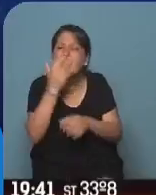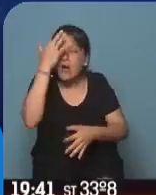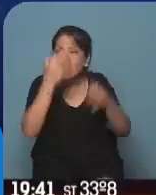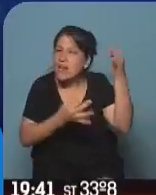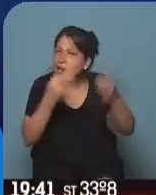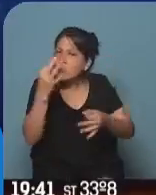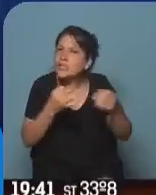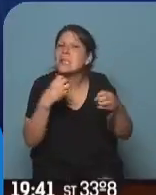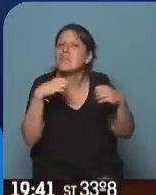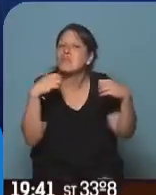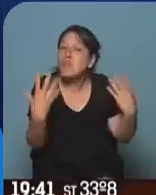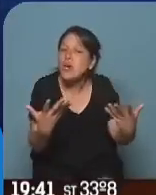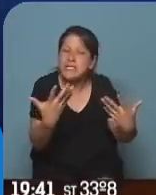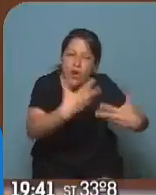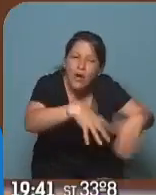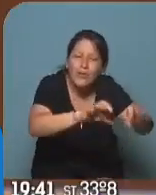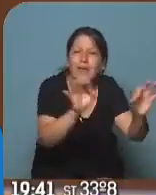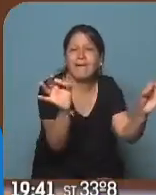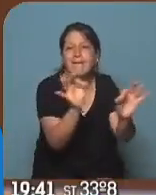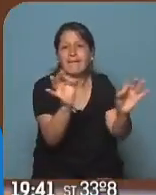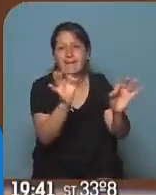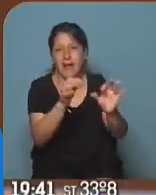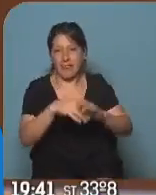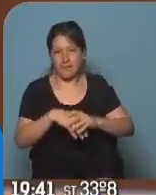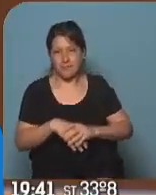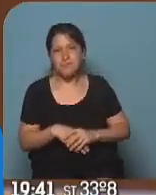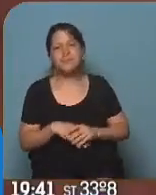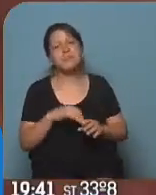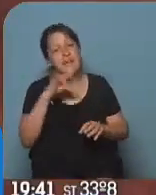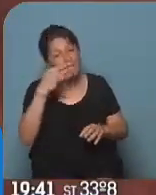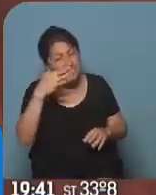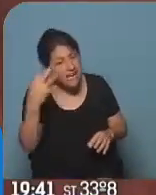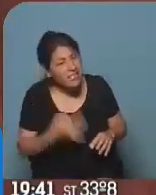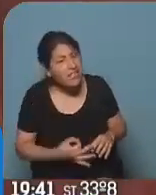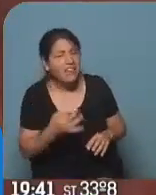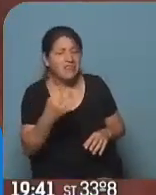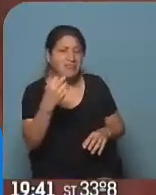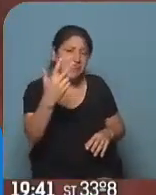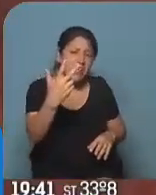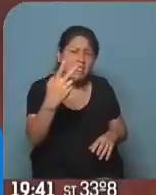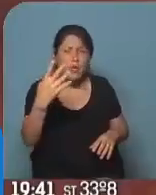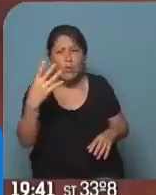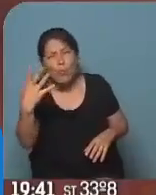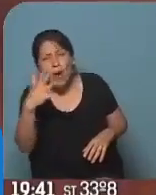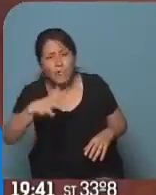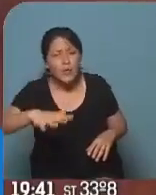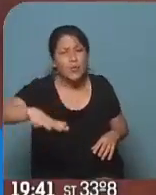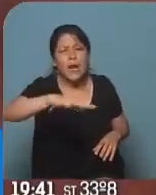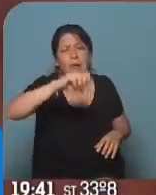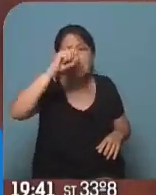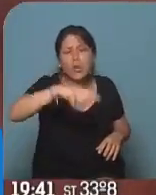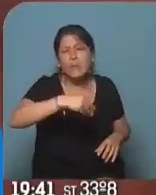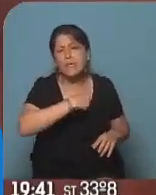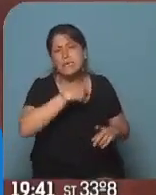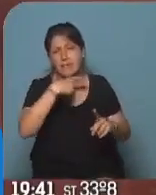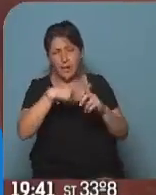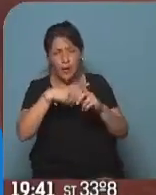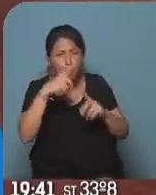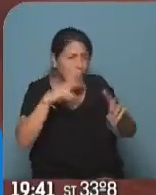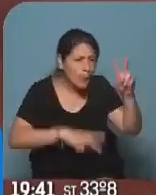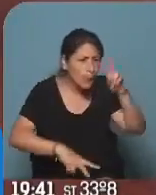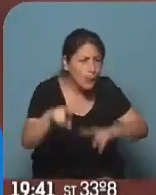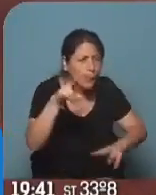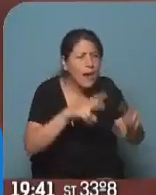no se encontró ese dinero. Que buscaron en 3 o 4 lugares de Santa Cruz. Y usted lo dijo en el libro La década enterrada. Incluso en la provincia de Buenos Aires, en la casa del